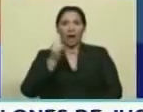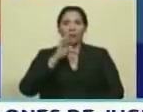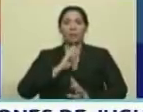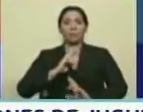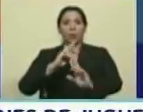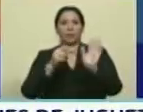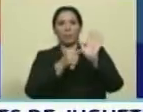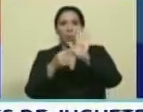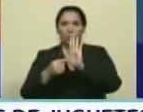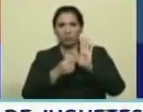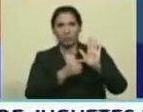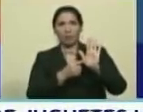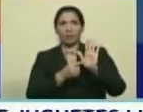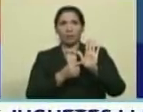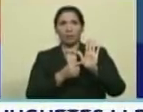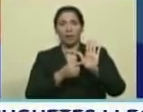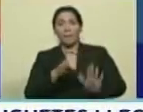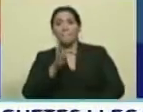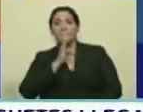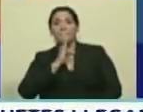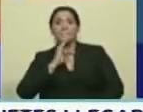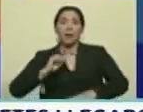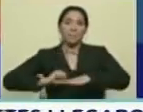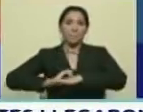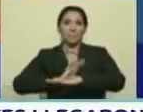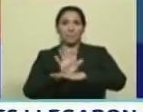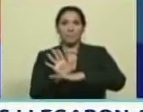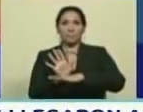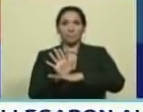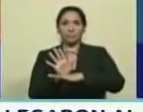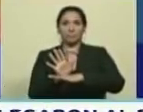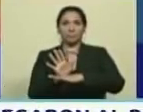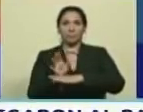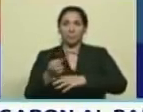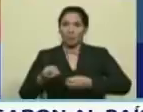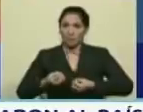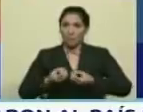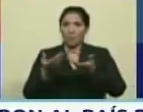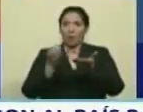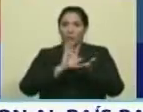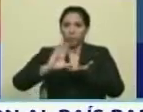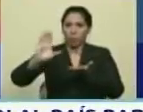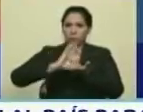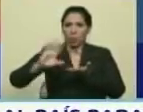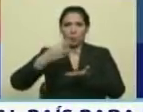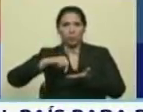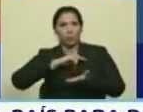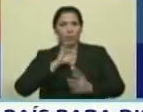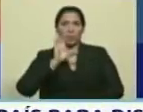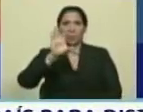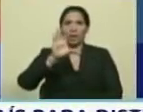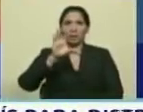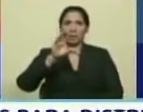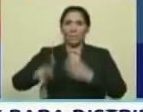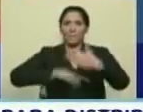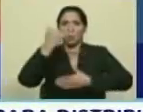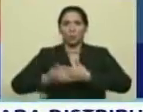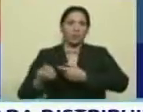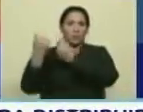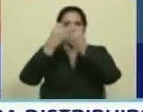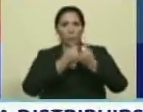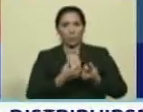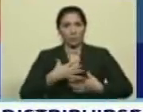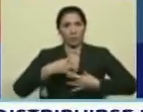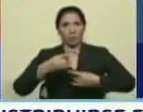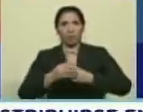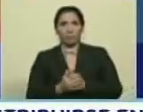mostrar. Ahí está el Banco del Alba, que ofrece financiamiento a nuestras naciones para proyectos económicos de interés.